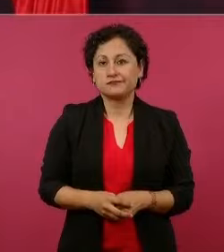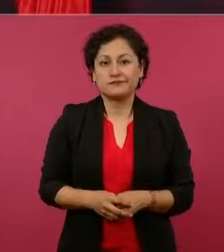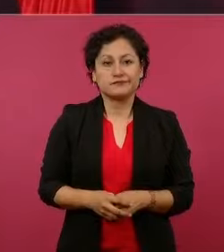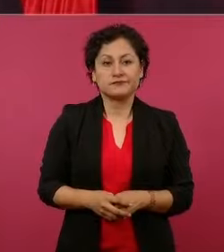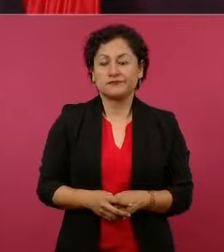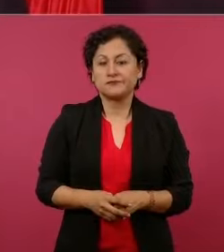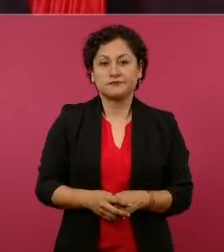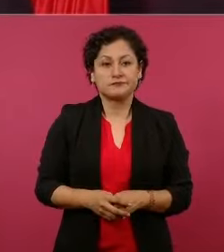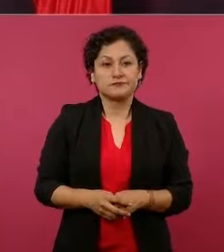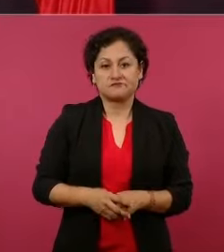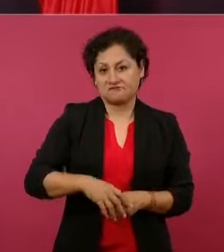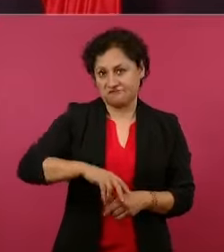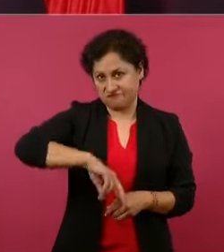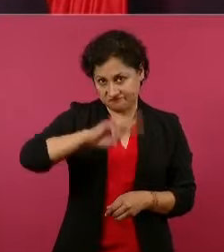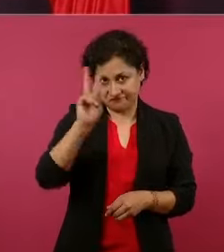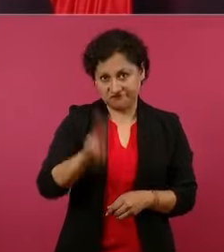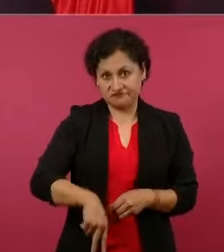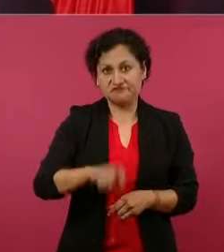s